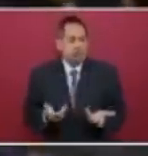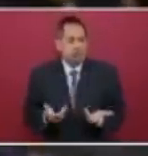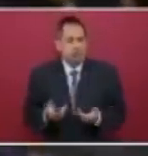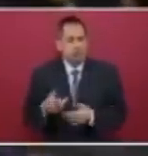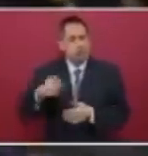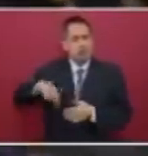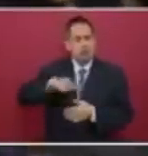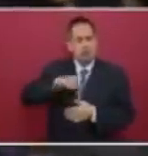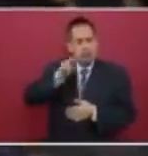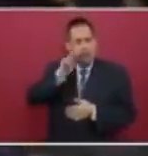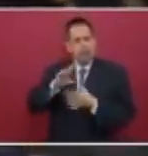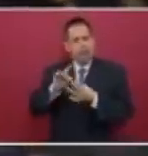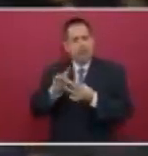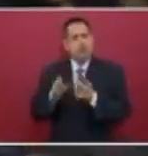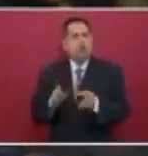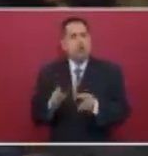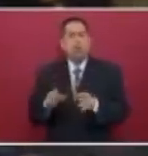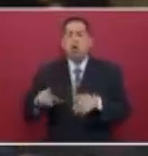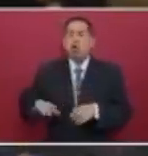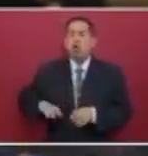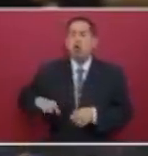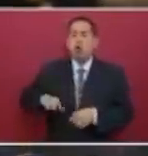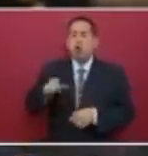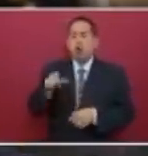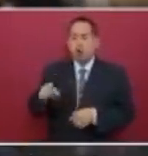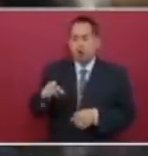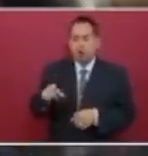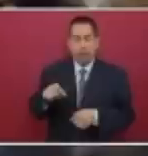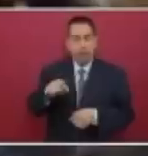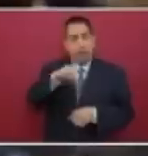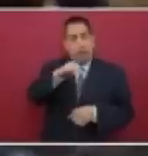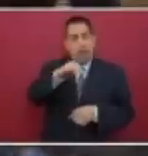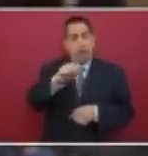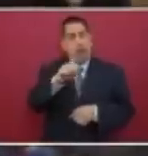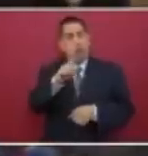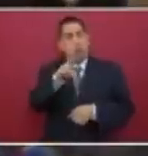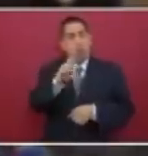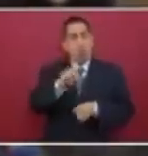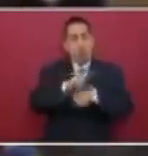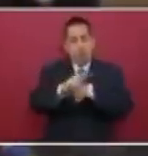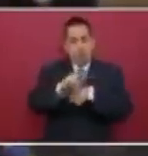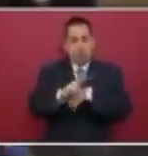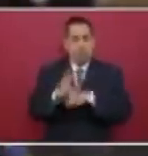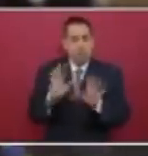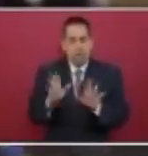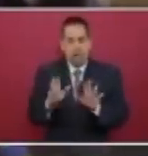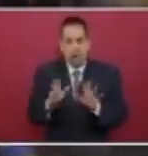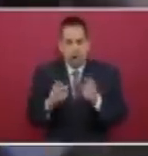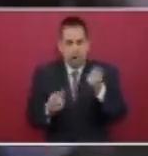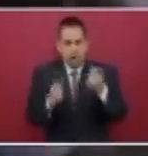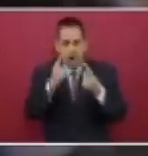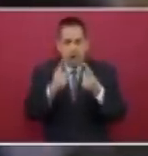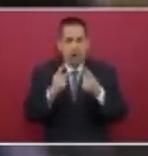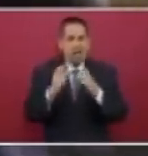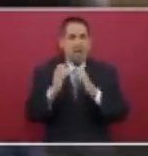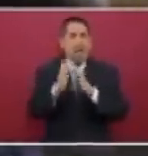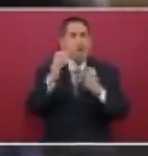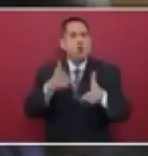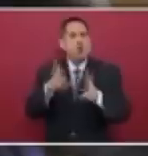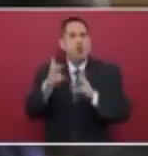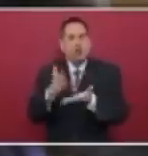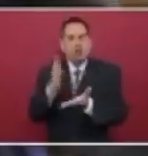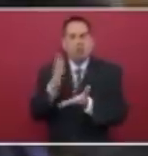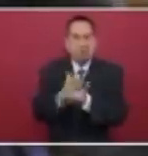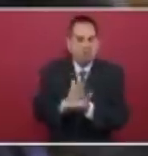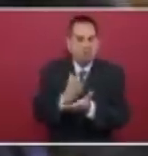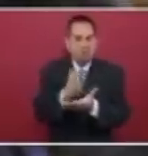visto que el gobierno de nicolás maduro ha parado a algunas camionetas en